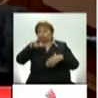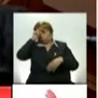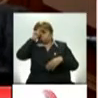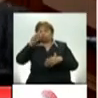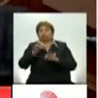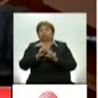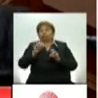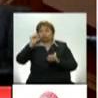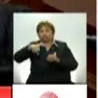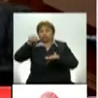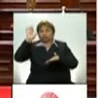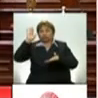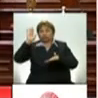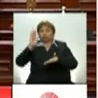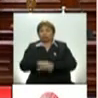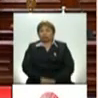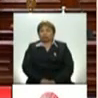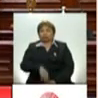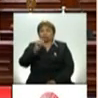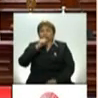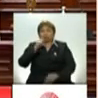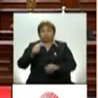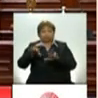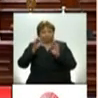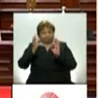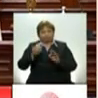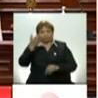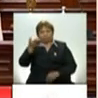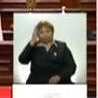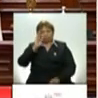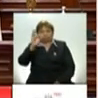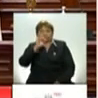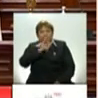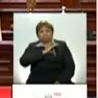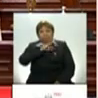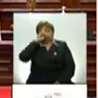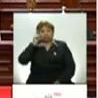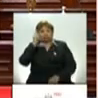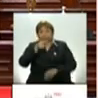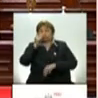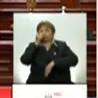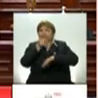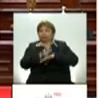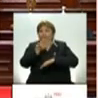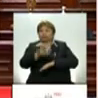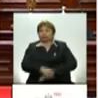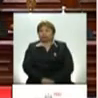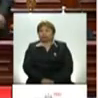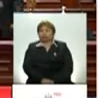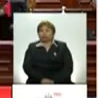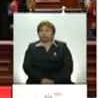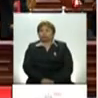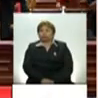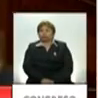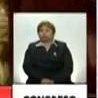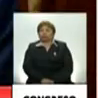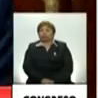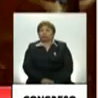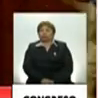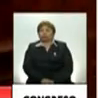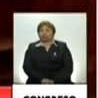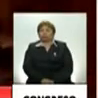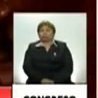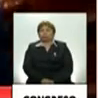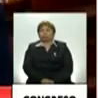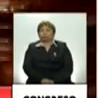septiembre, Acción Popular ha celebrado elecciones internas para renovar sus cuadros dirigenciales a nivel nacional, cosa que no ocurre hace más